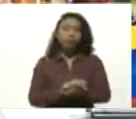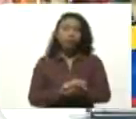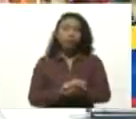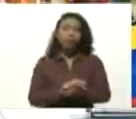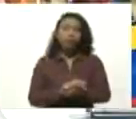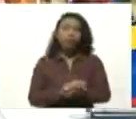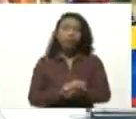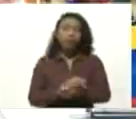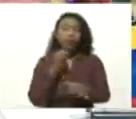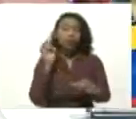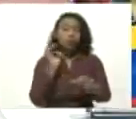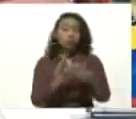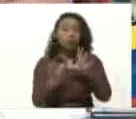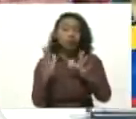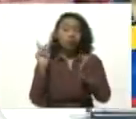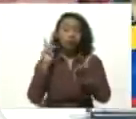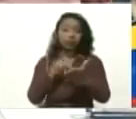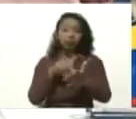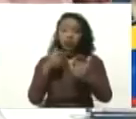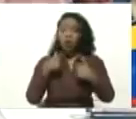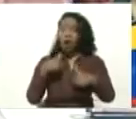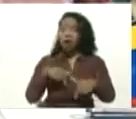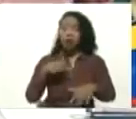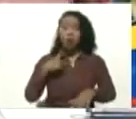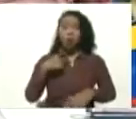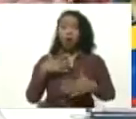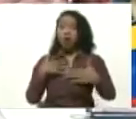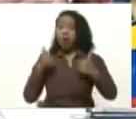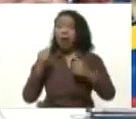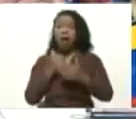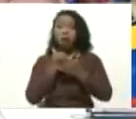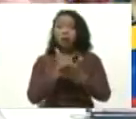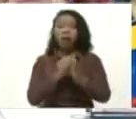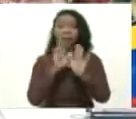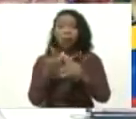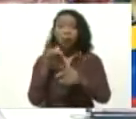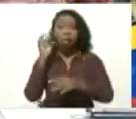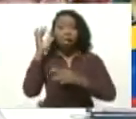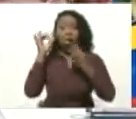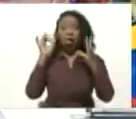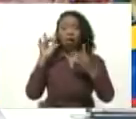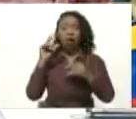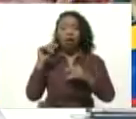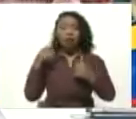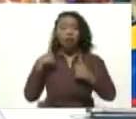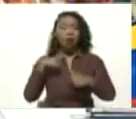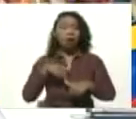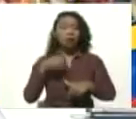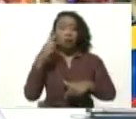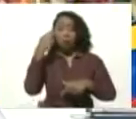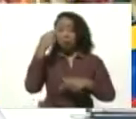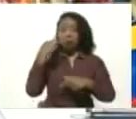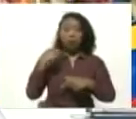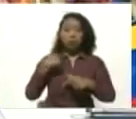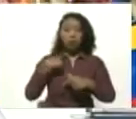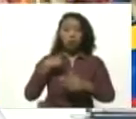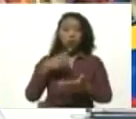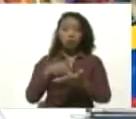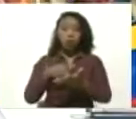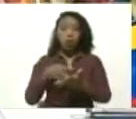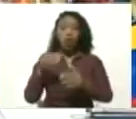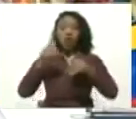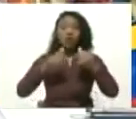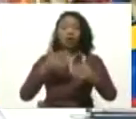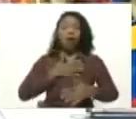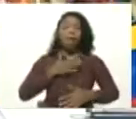Y de repente aparecieron aquí, aquí estoy yo, pues vengo a salvarte, como dice Diosdado, aquí estoy. Si no me han visto, soy candidato, vota por